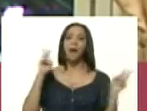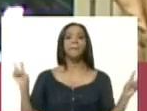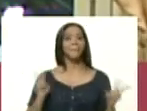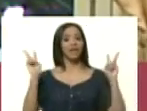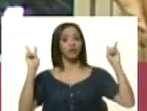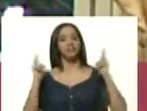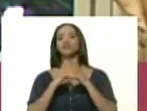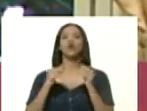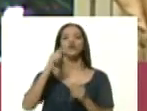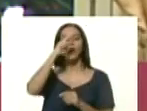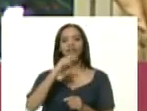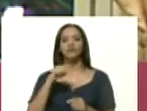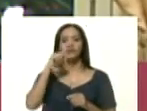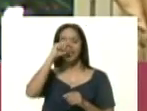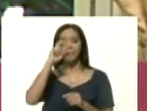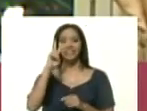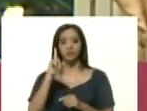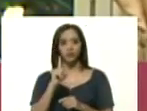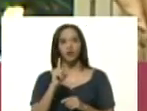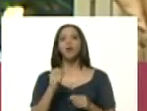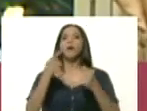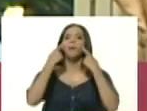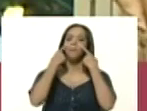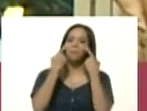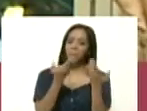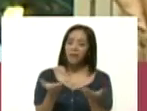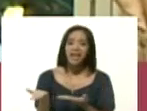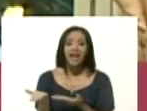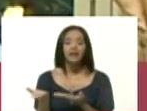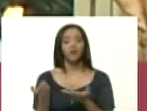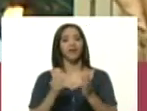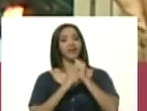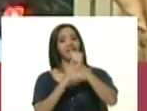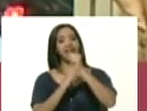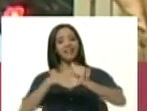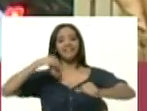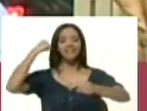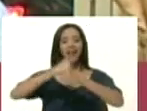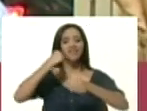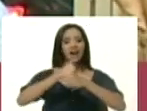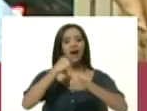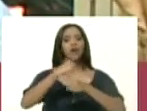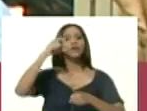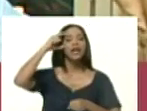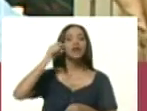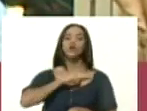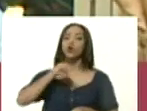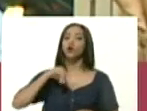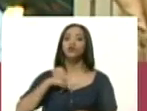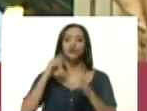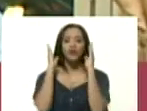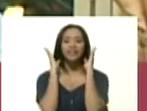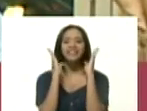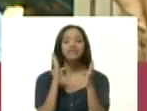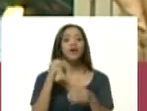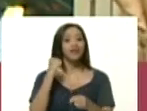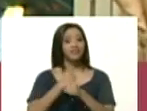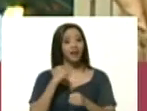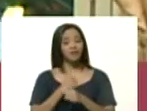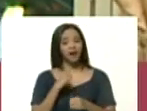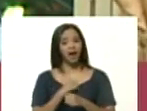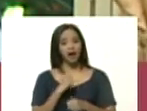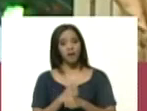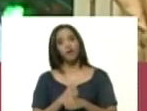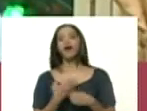años del siglo XXI. Véanlo en el liderazgo, en el trabajo diario. Nosotros nos dedicamos al trabajo, a